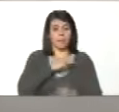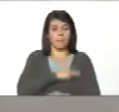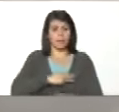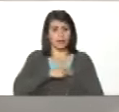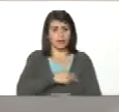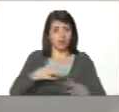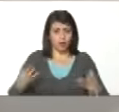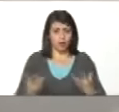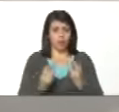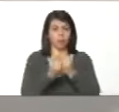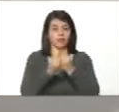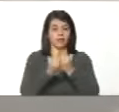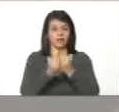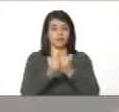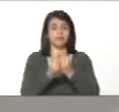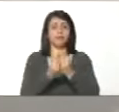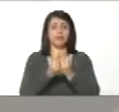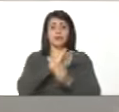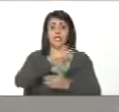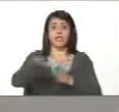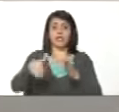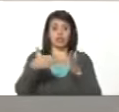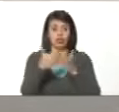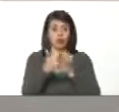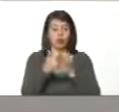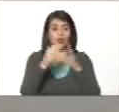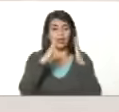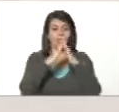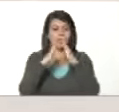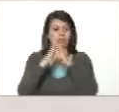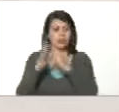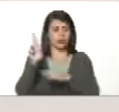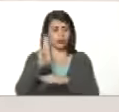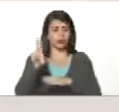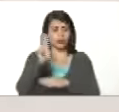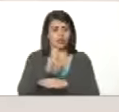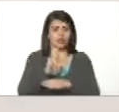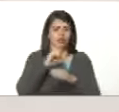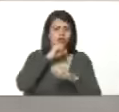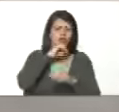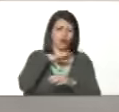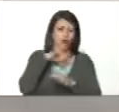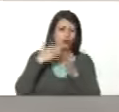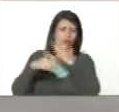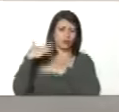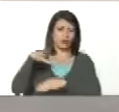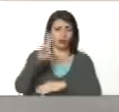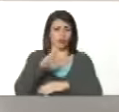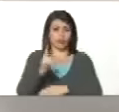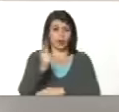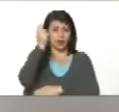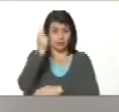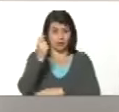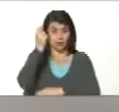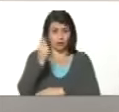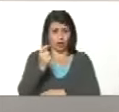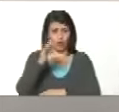de acompañamiento, como en toda casa, utilizando un poco las metáforas que tuvo bien utilizar el diputado